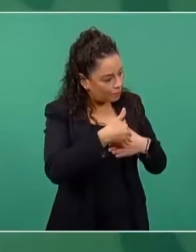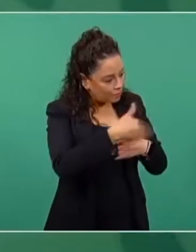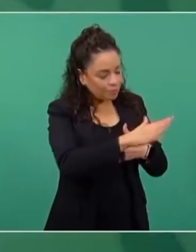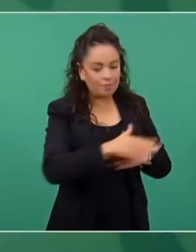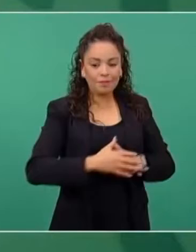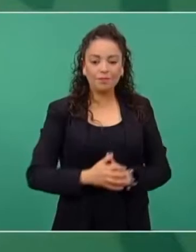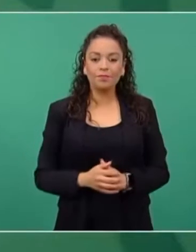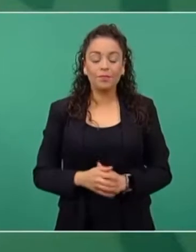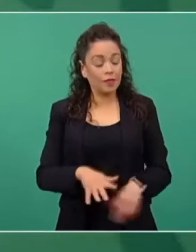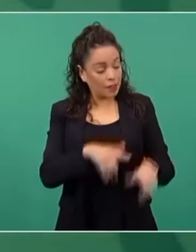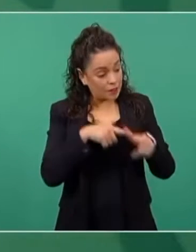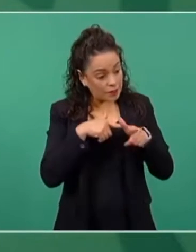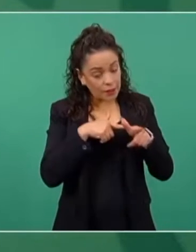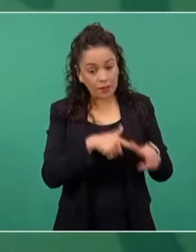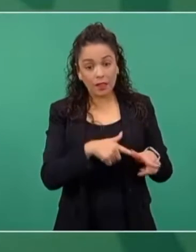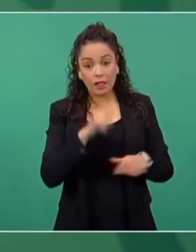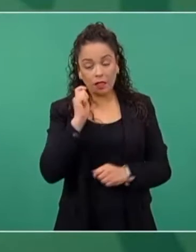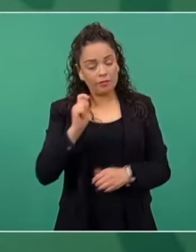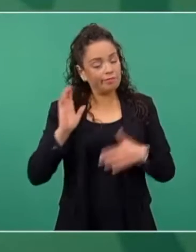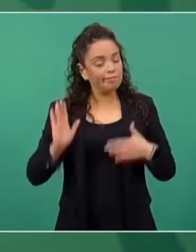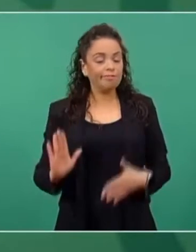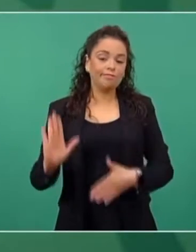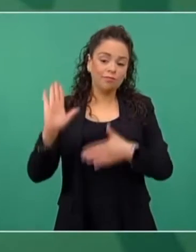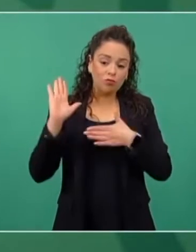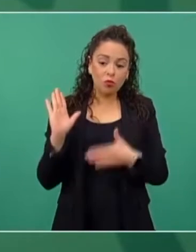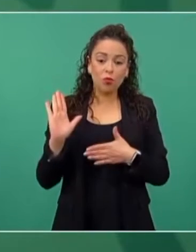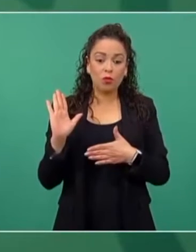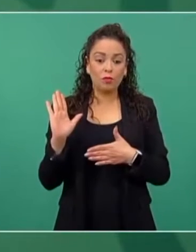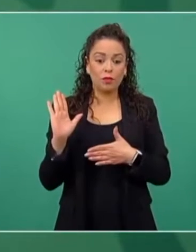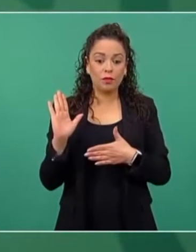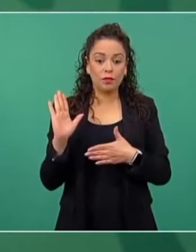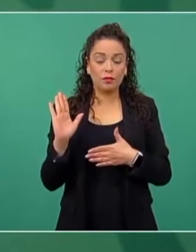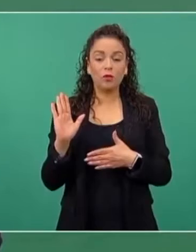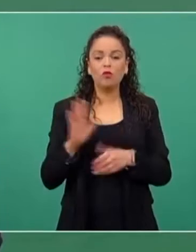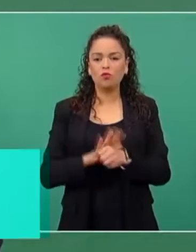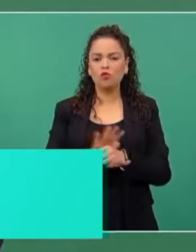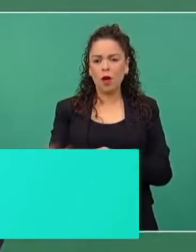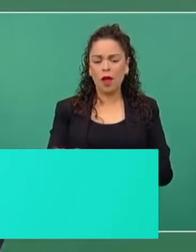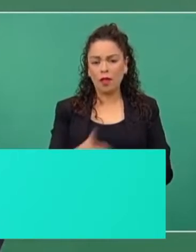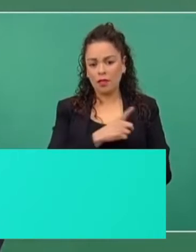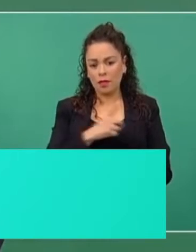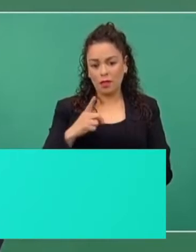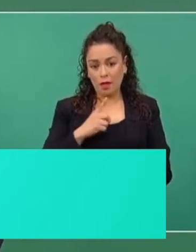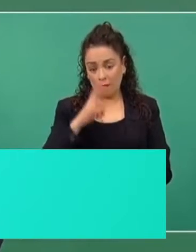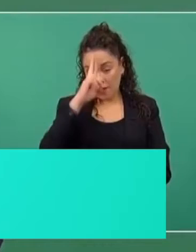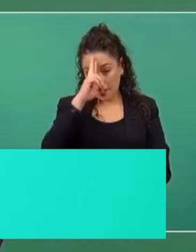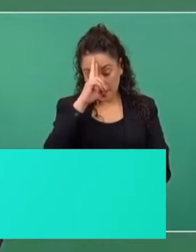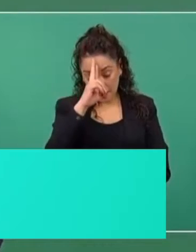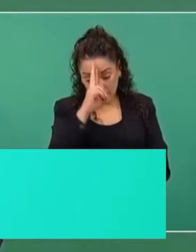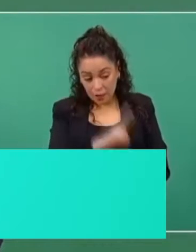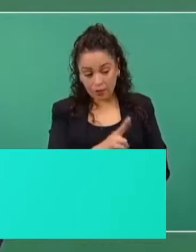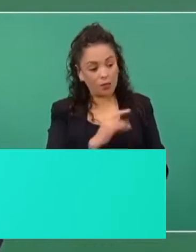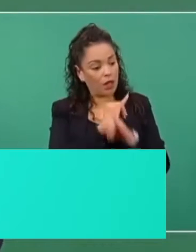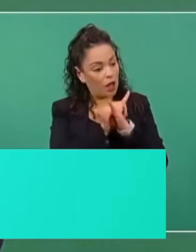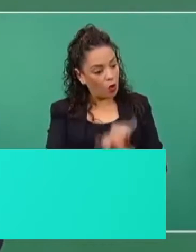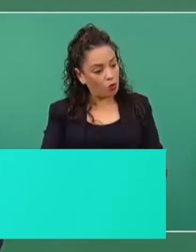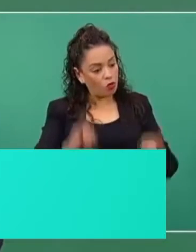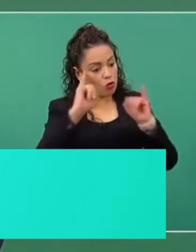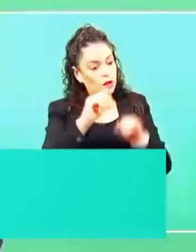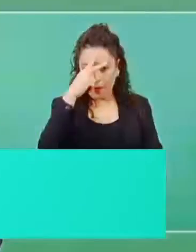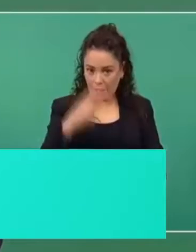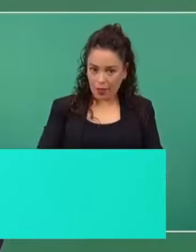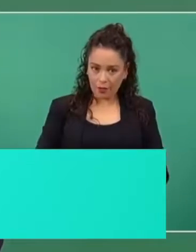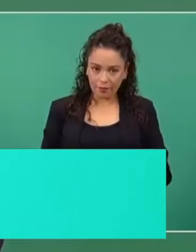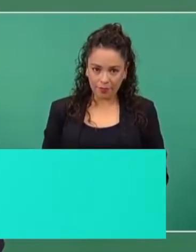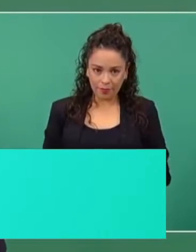manteniendo nuestro compromiso de respetar la autonomía del Banco de